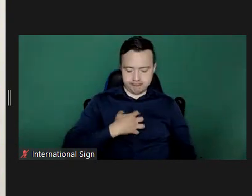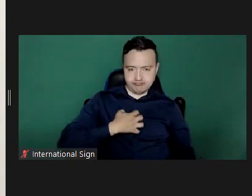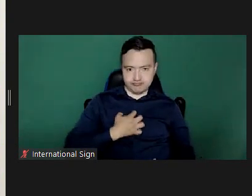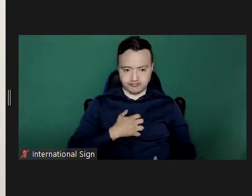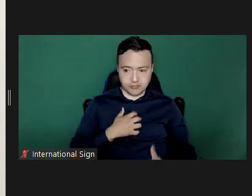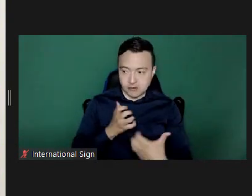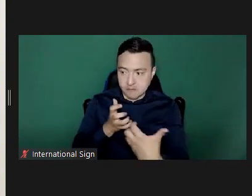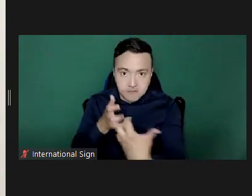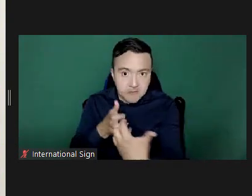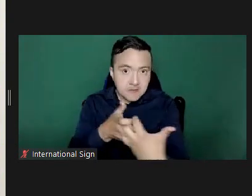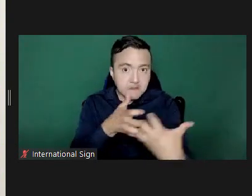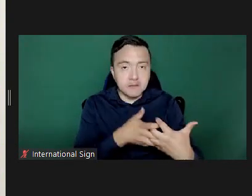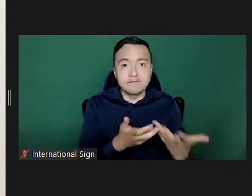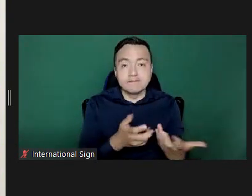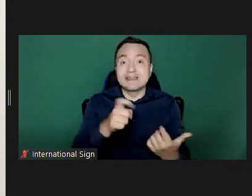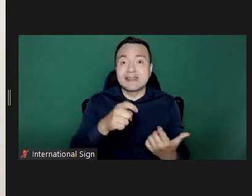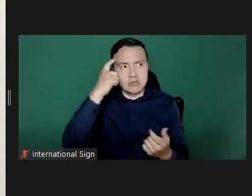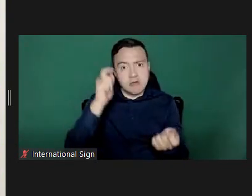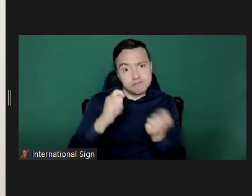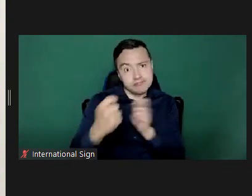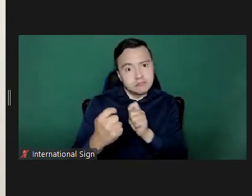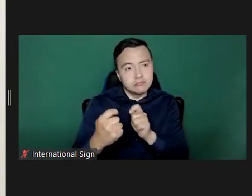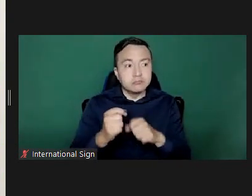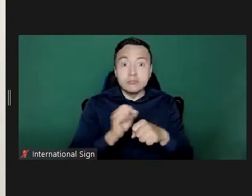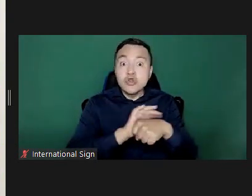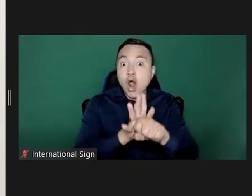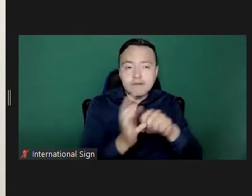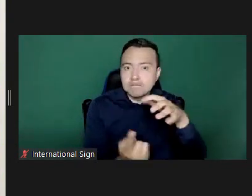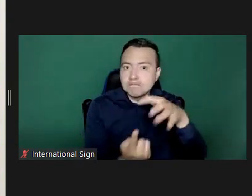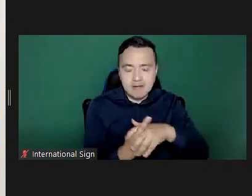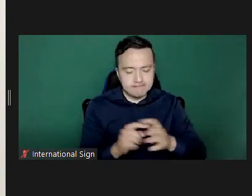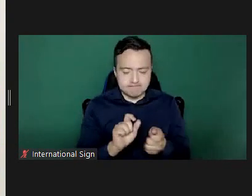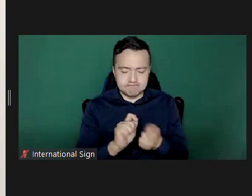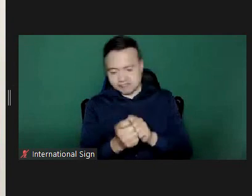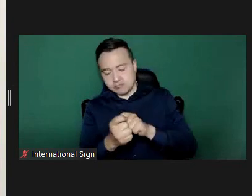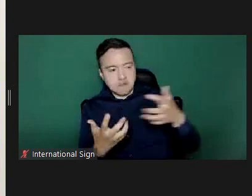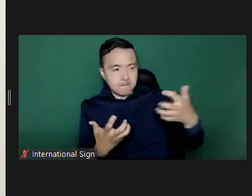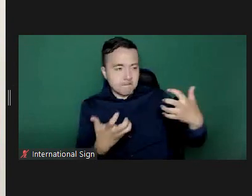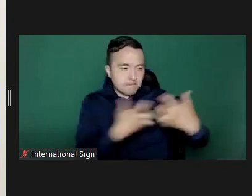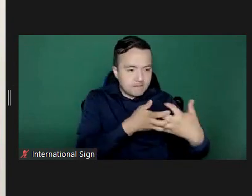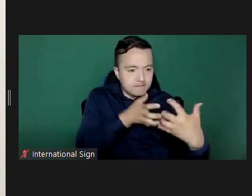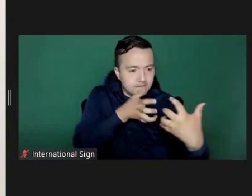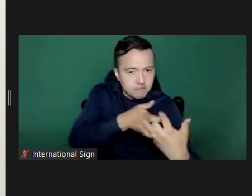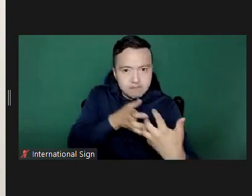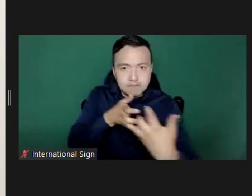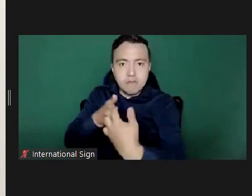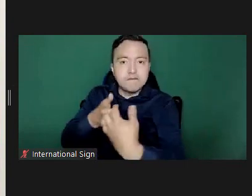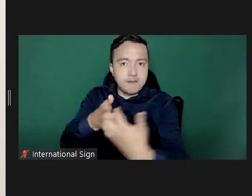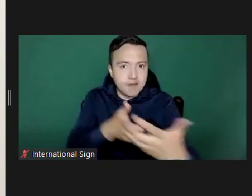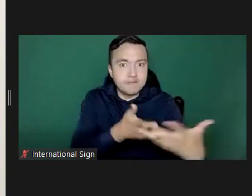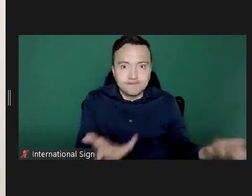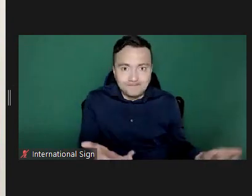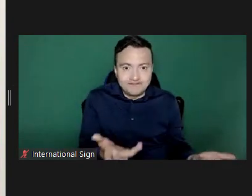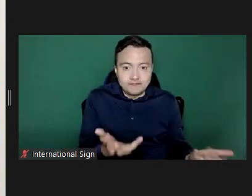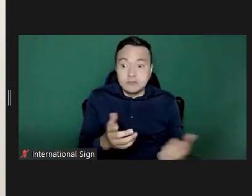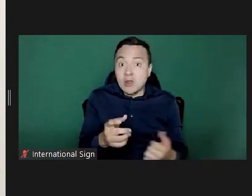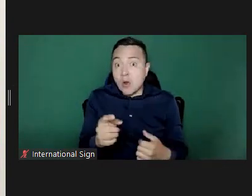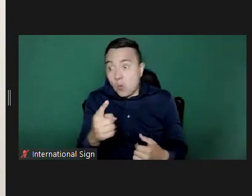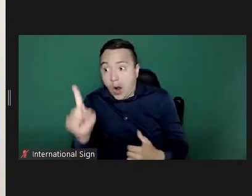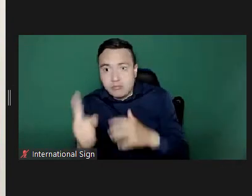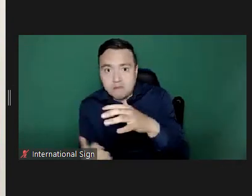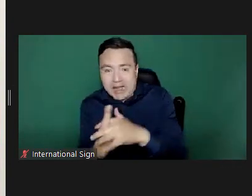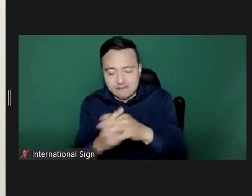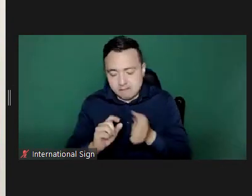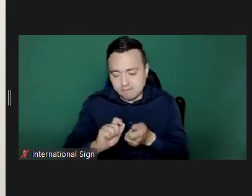como la COVID y tenemos que hacerlo de forma que permita dar una respuesta más